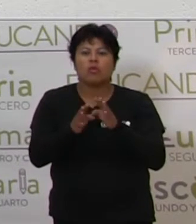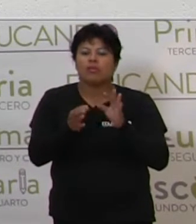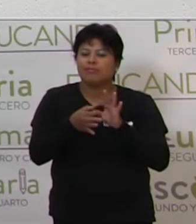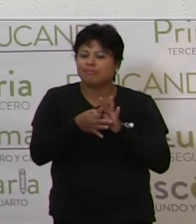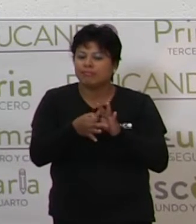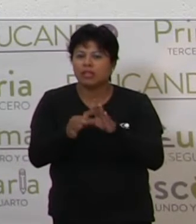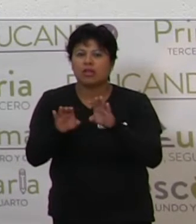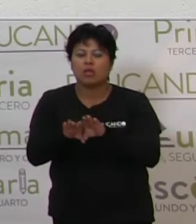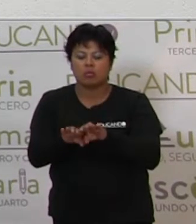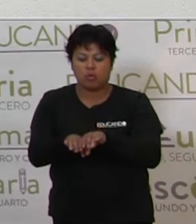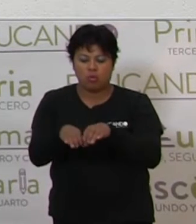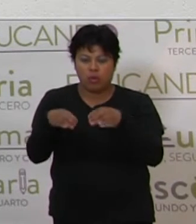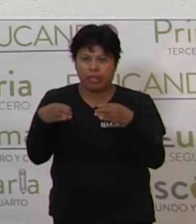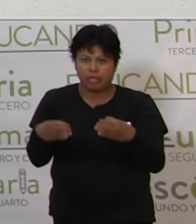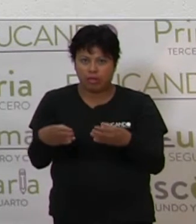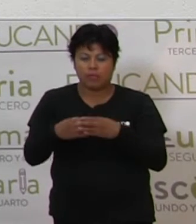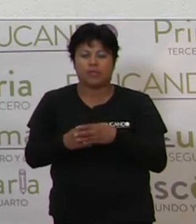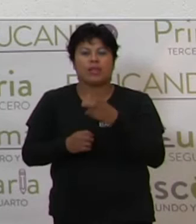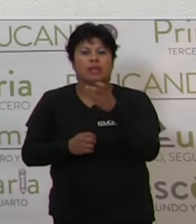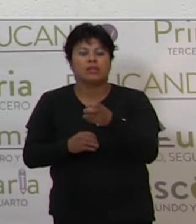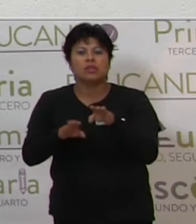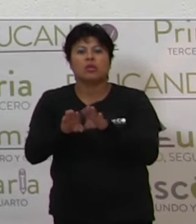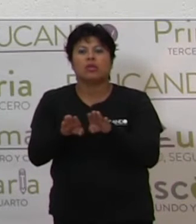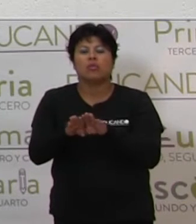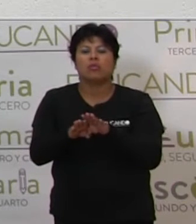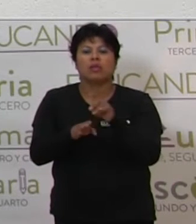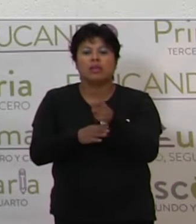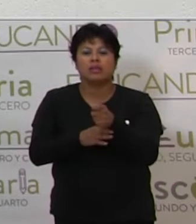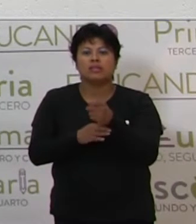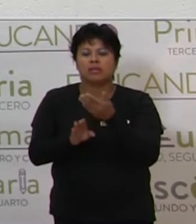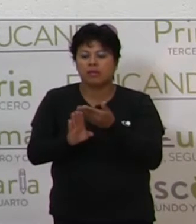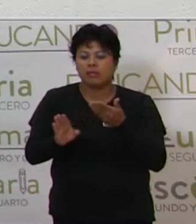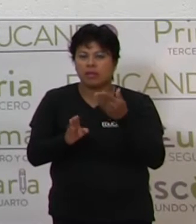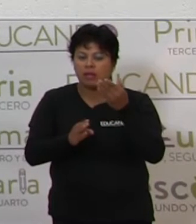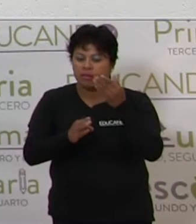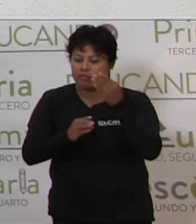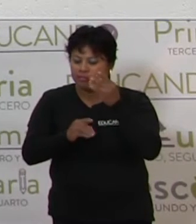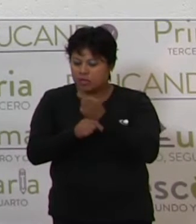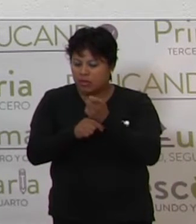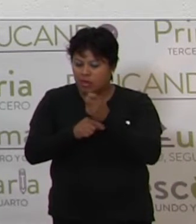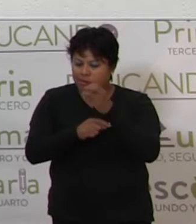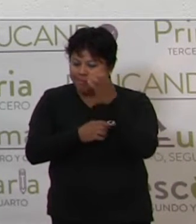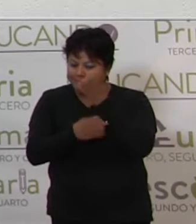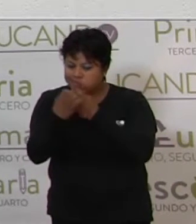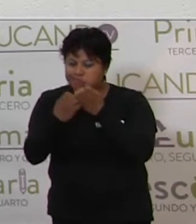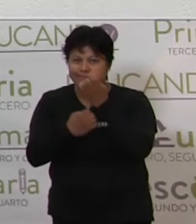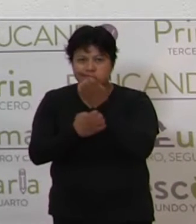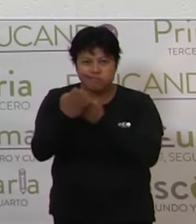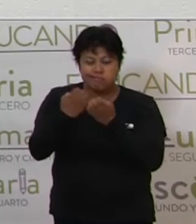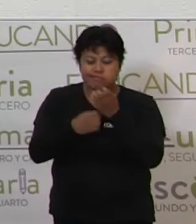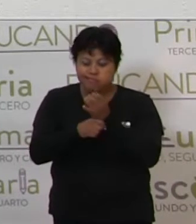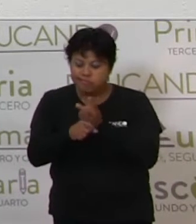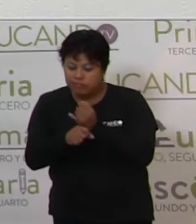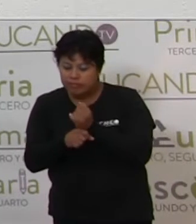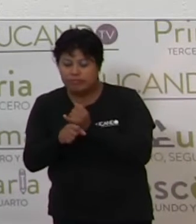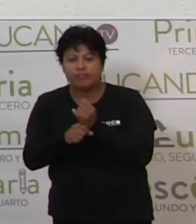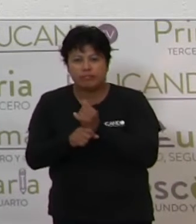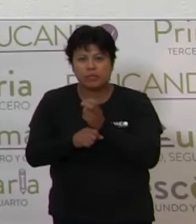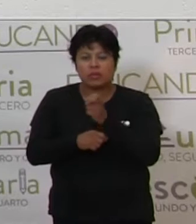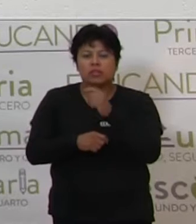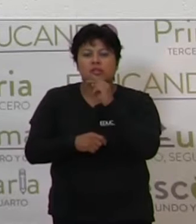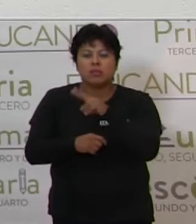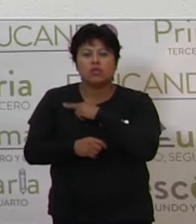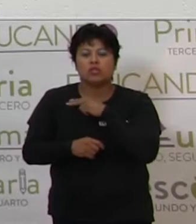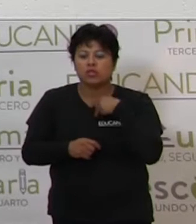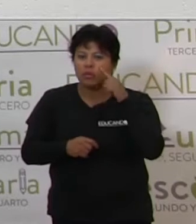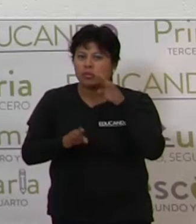el cuento a través de un breve análisis y a través de ese análisis también empezamos a ver